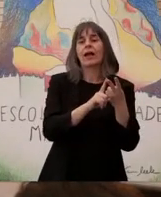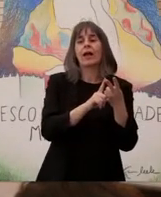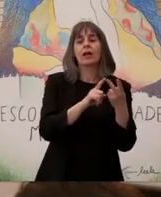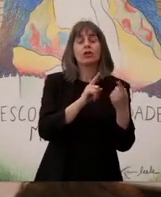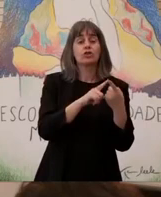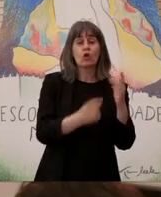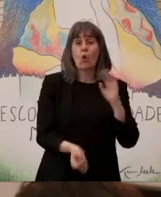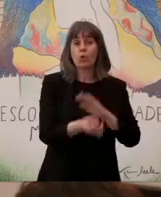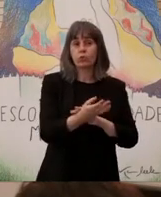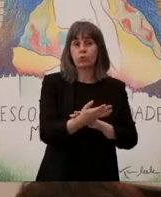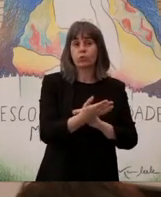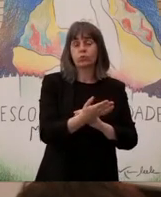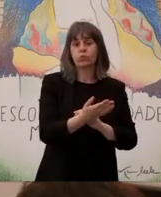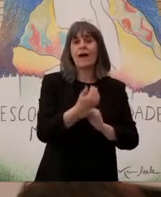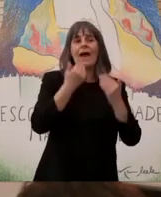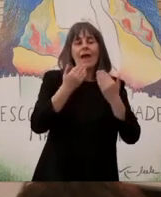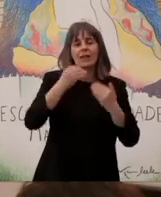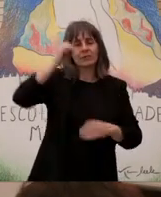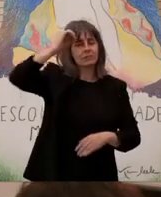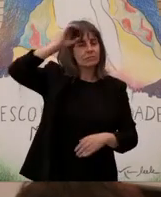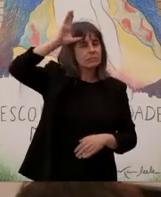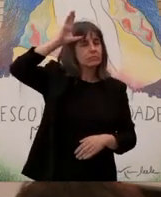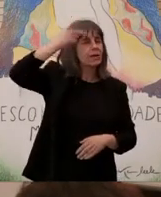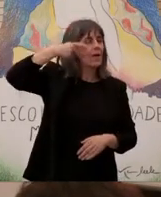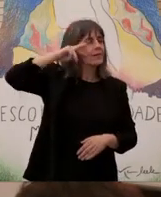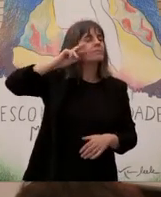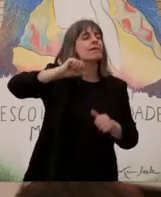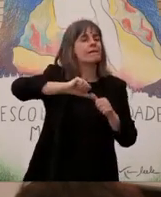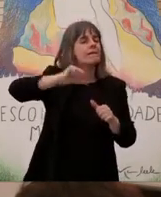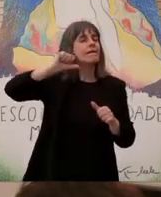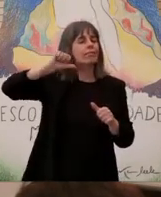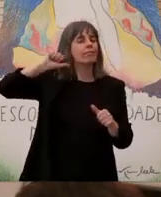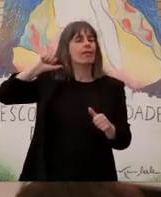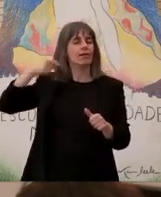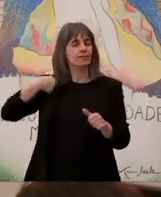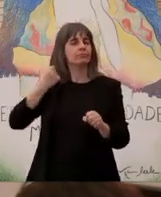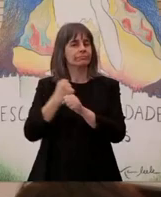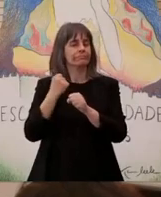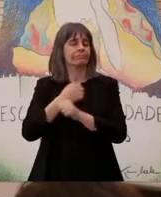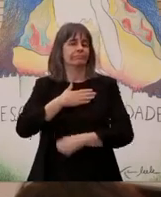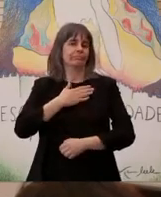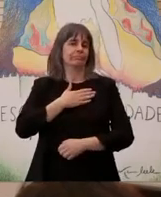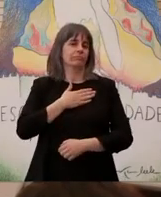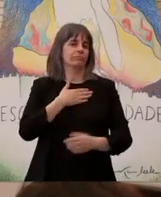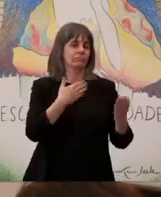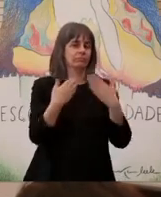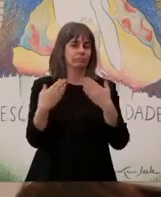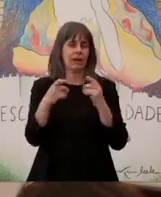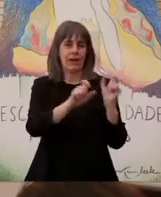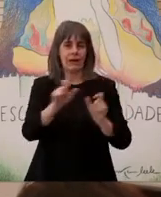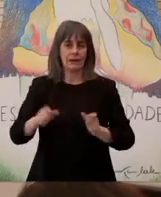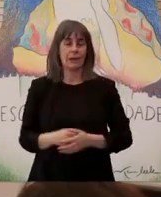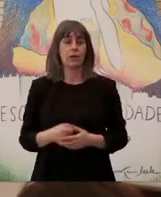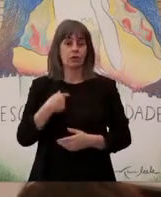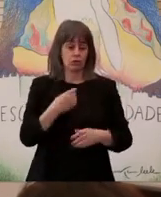al fundey que es sabiduría que me había dado tempo a mini actividades cayentes entonces